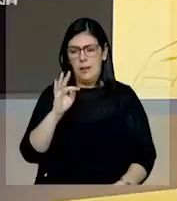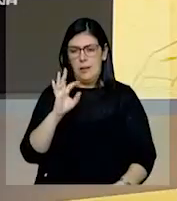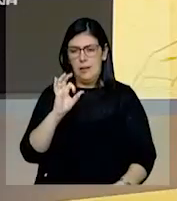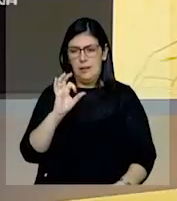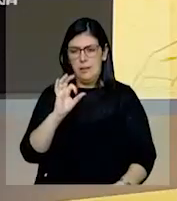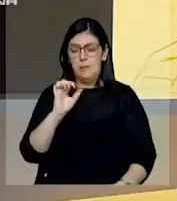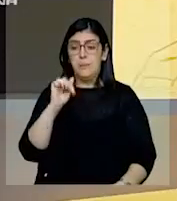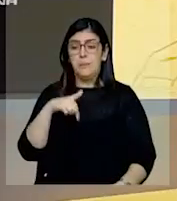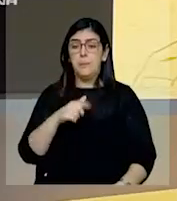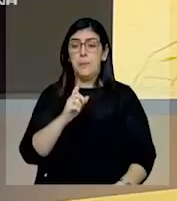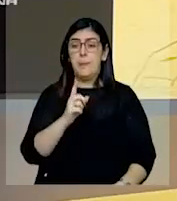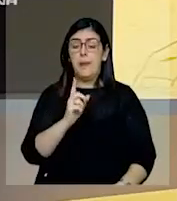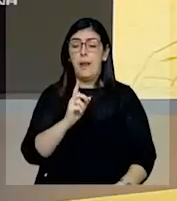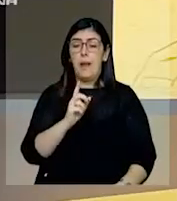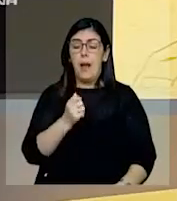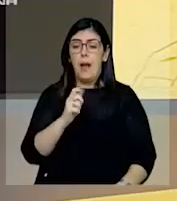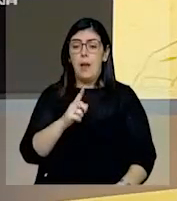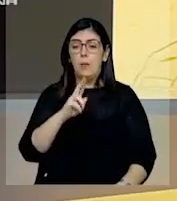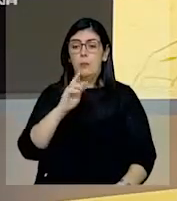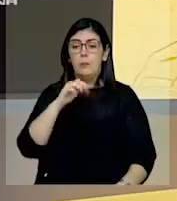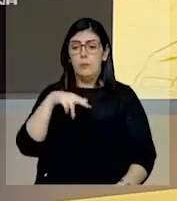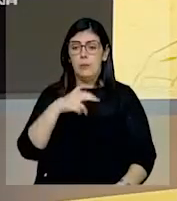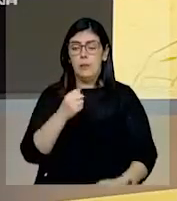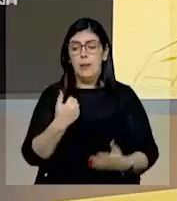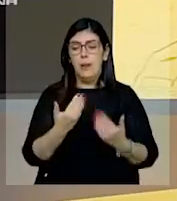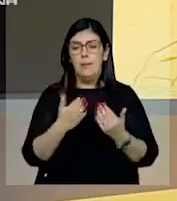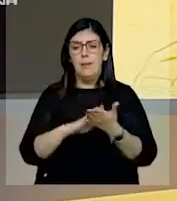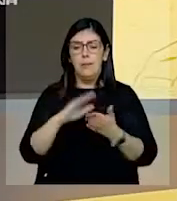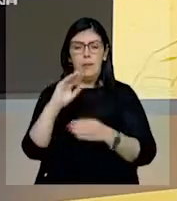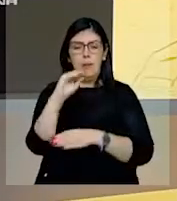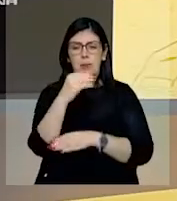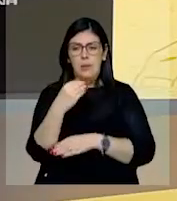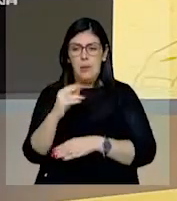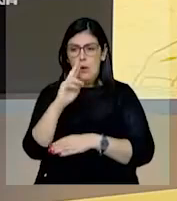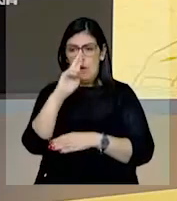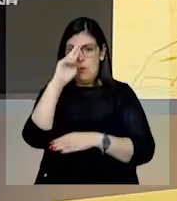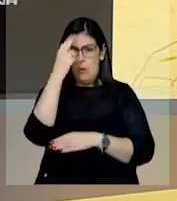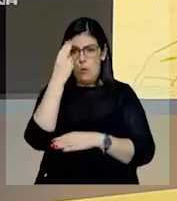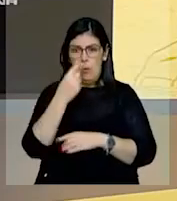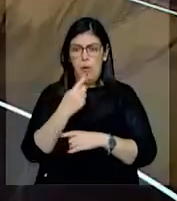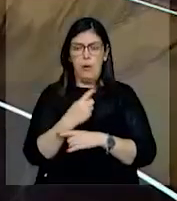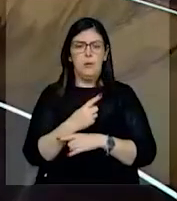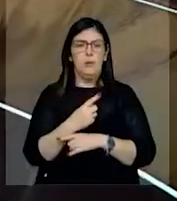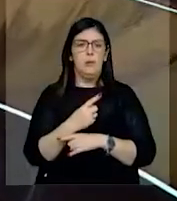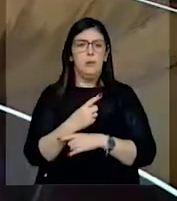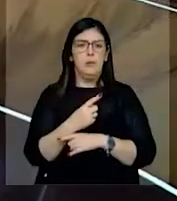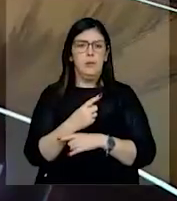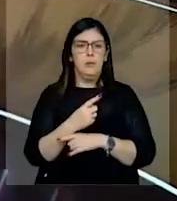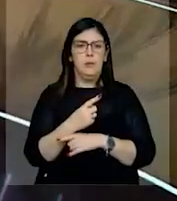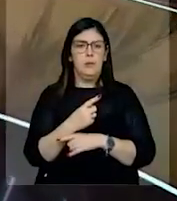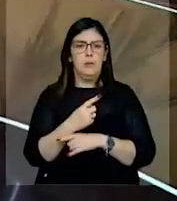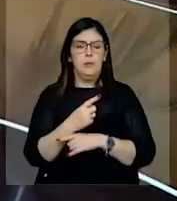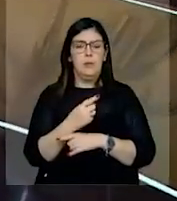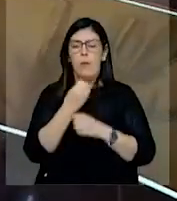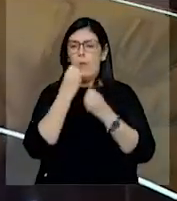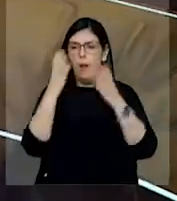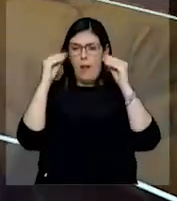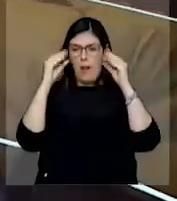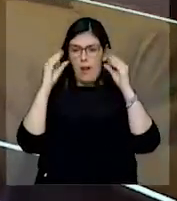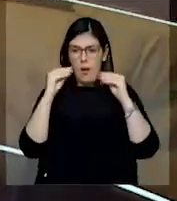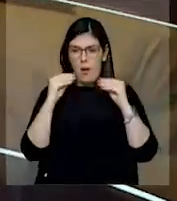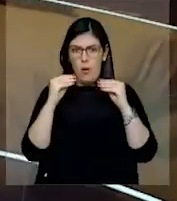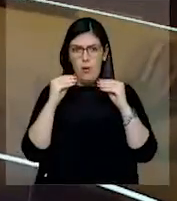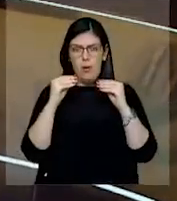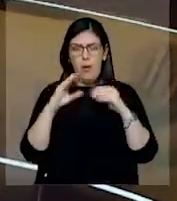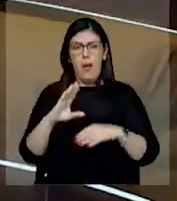Hoy Agustina nos habla de dinosaurios uruguayos y está con libro y todo. Totalmente. Ustedes vieron, ¿no? Buenas noches a todos.